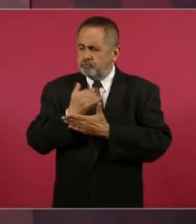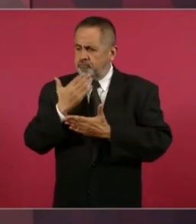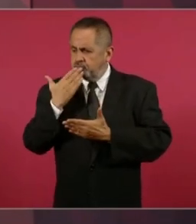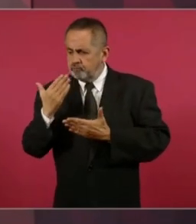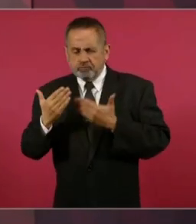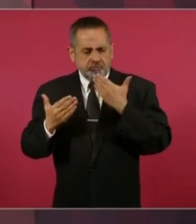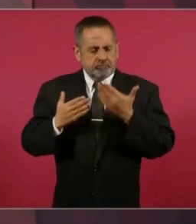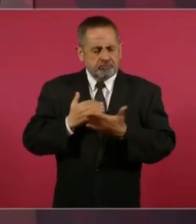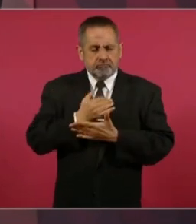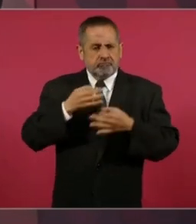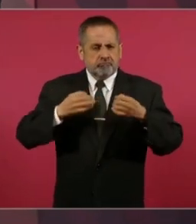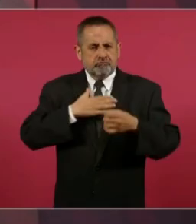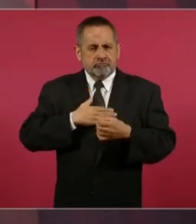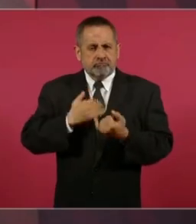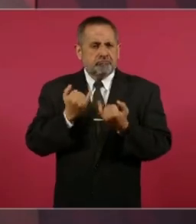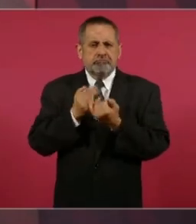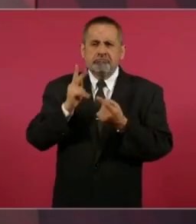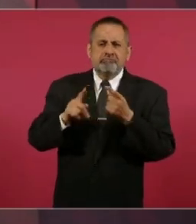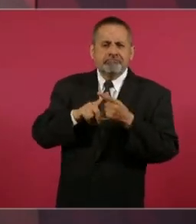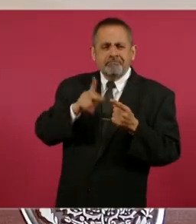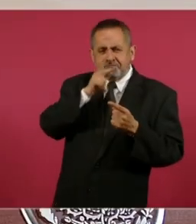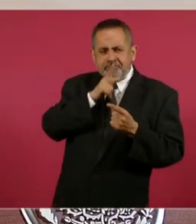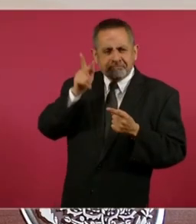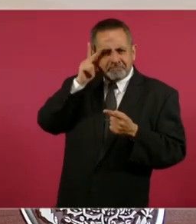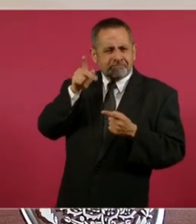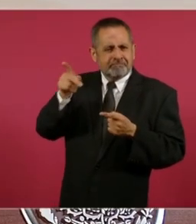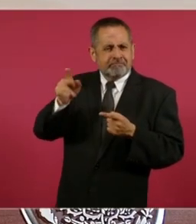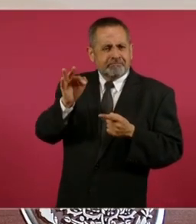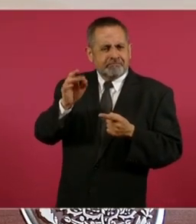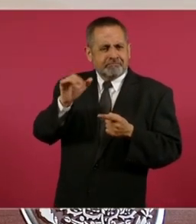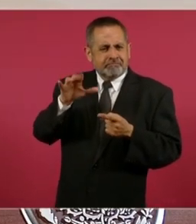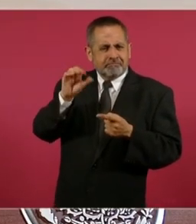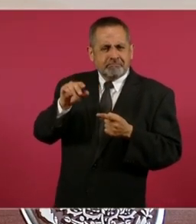jueces como el Papa Francisco y